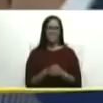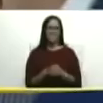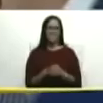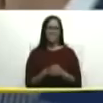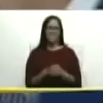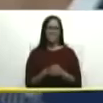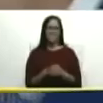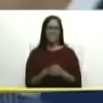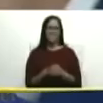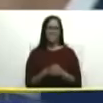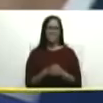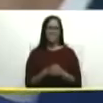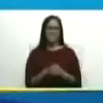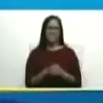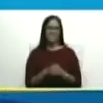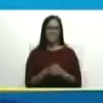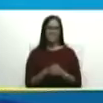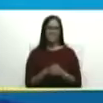Es así.